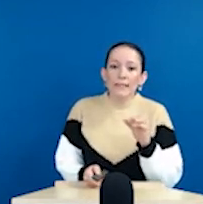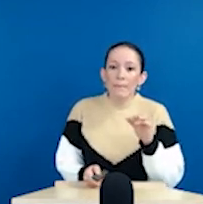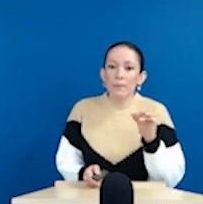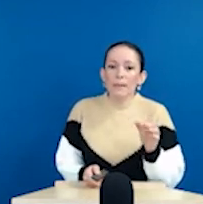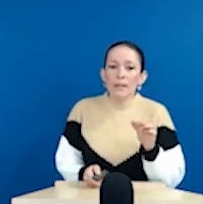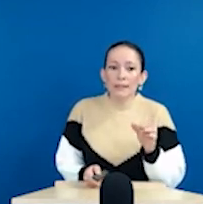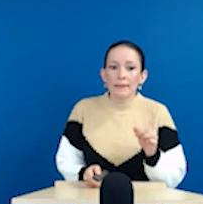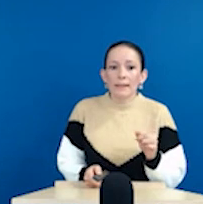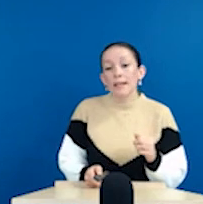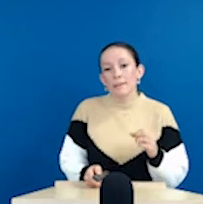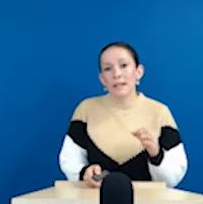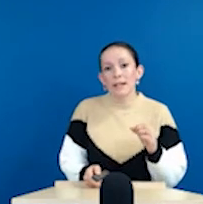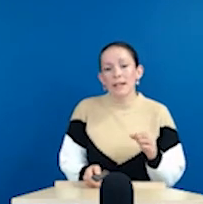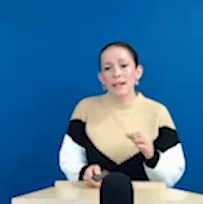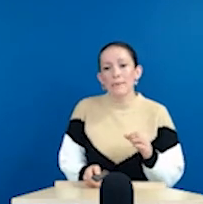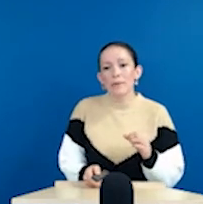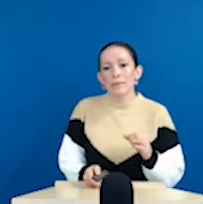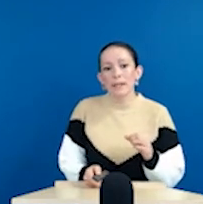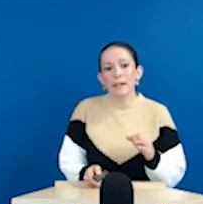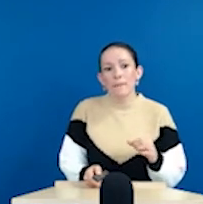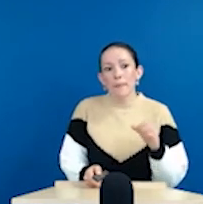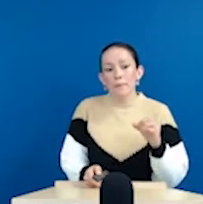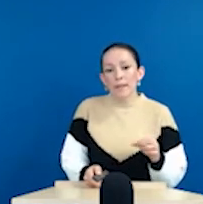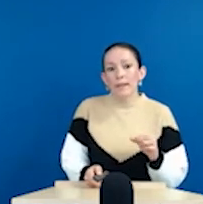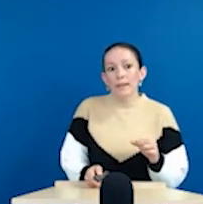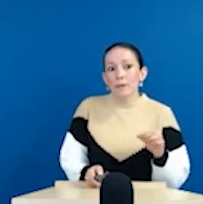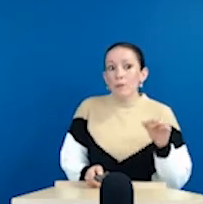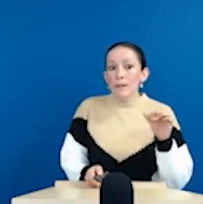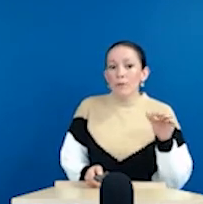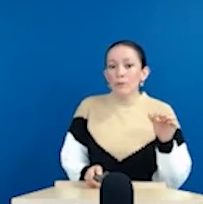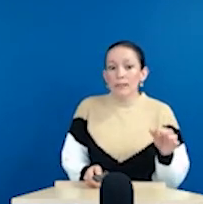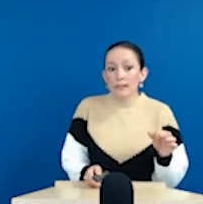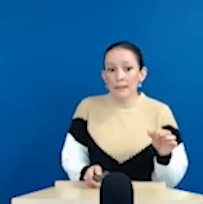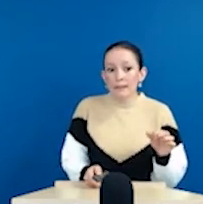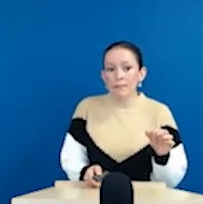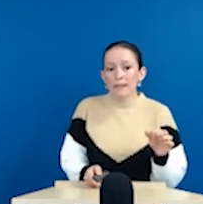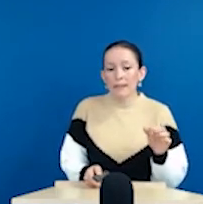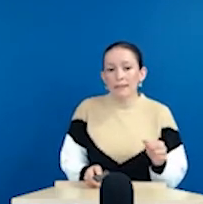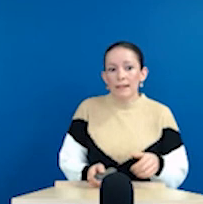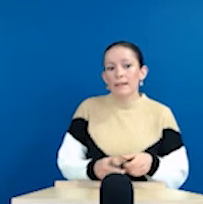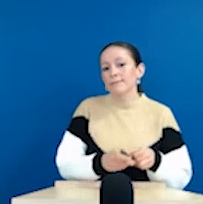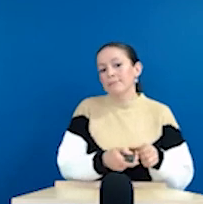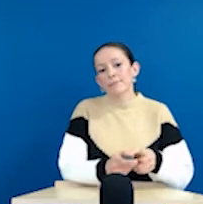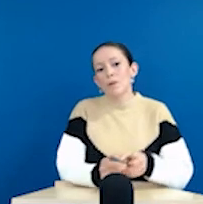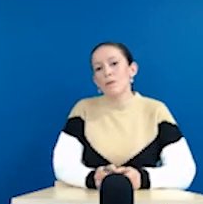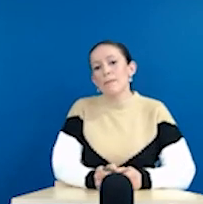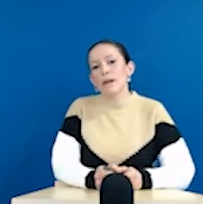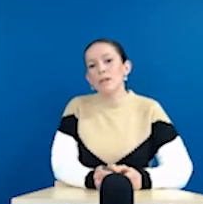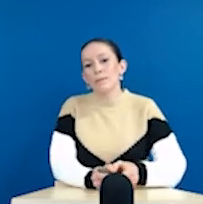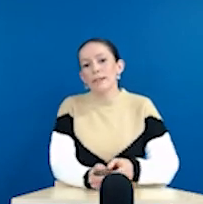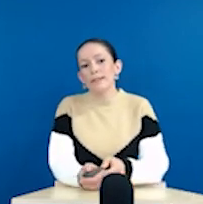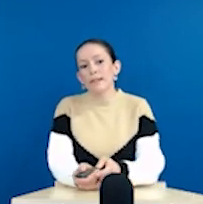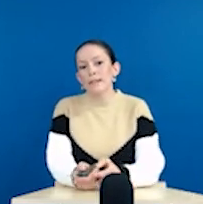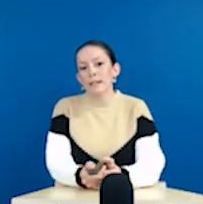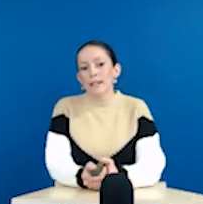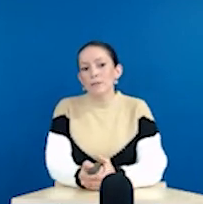alguna úlcera, por mínima que sea, hay que manejarla de la mejor manera, porque una mucositis maltratada, como la